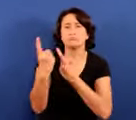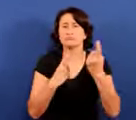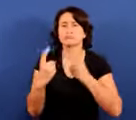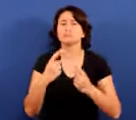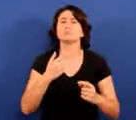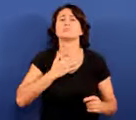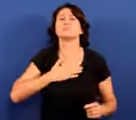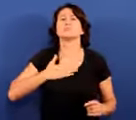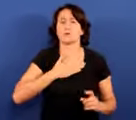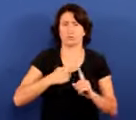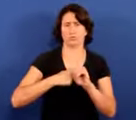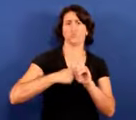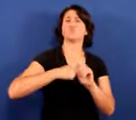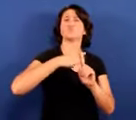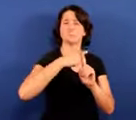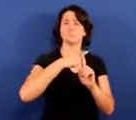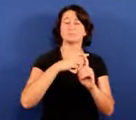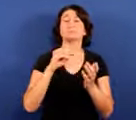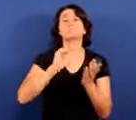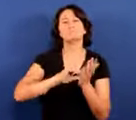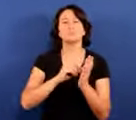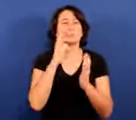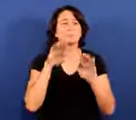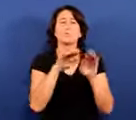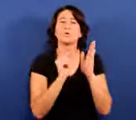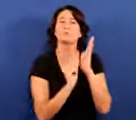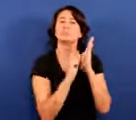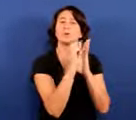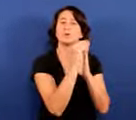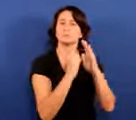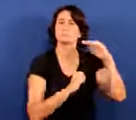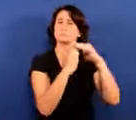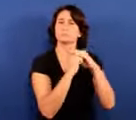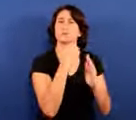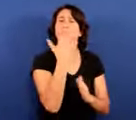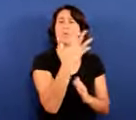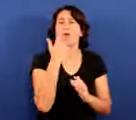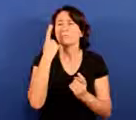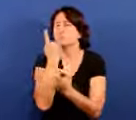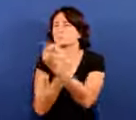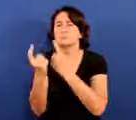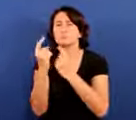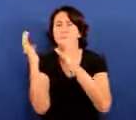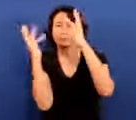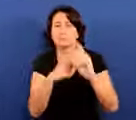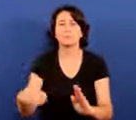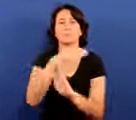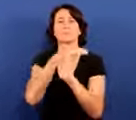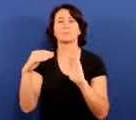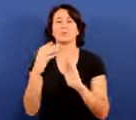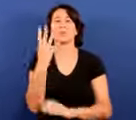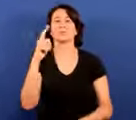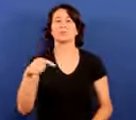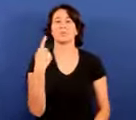más que el pasado año. La asistencia de esta temporada ha aumentado un 21%, llegando a casi